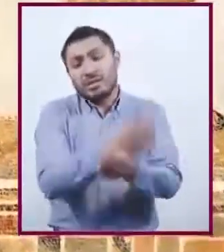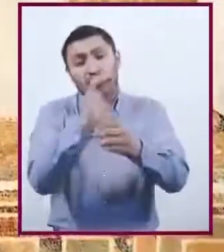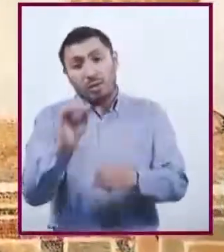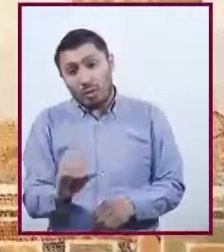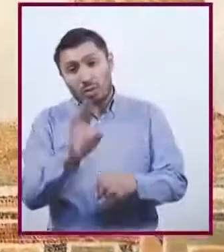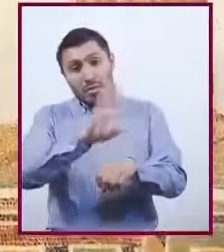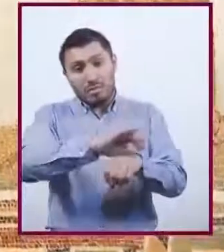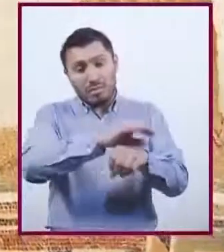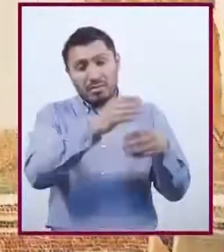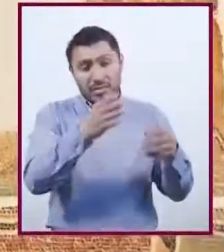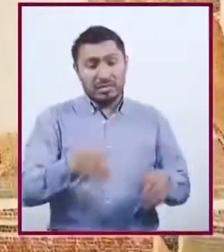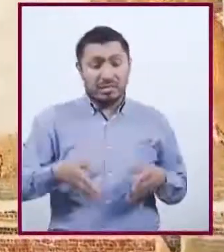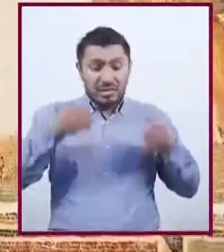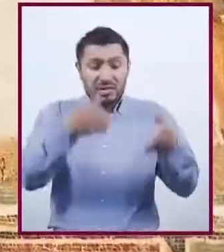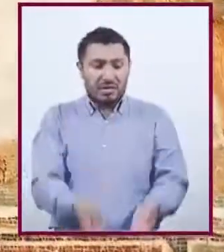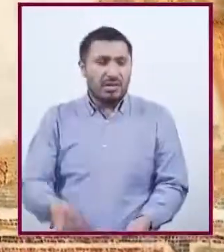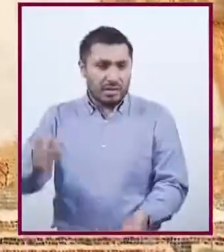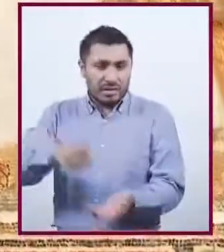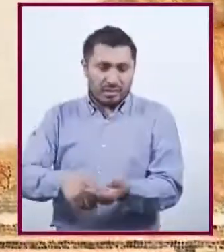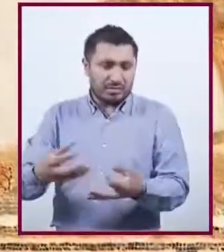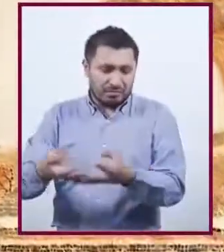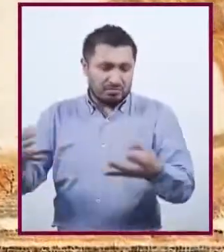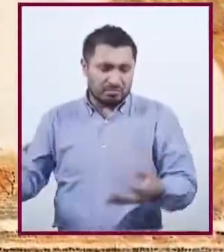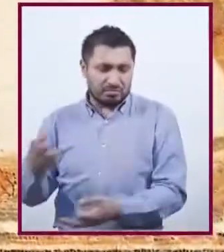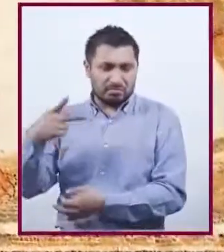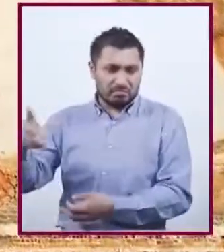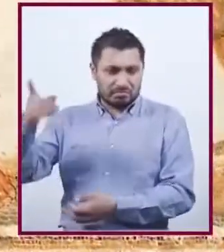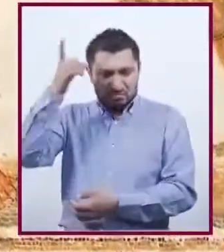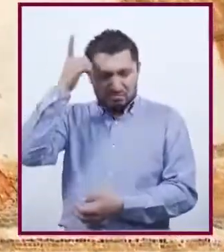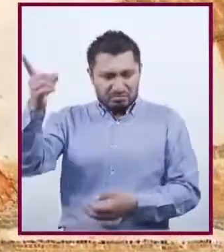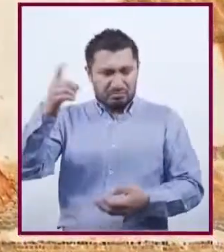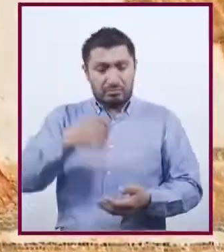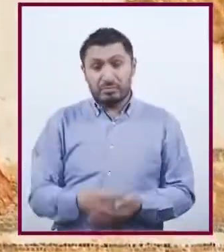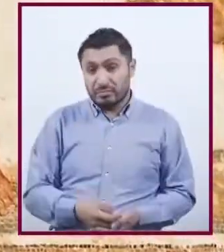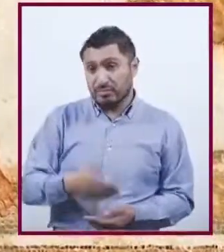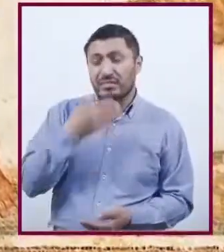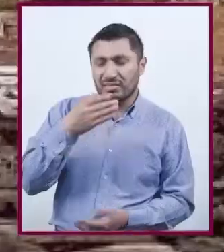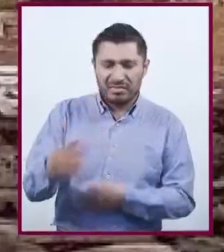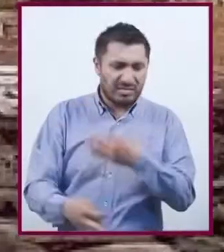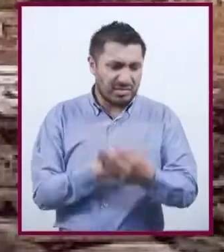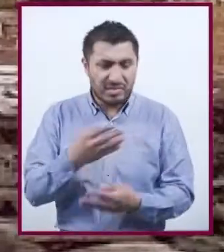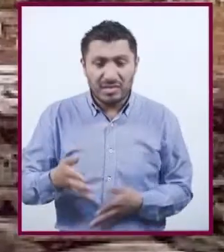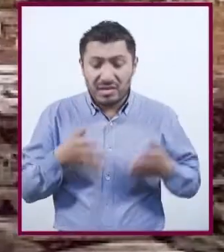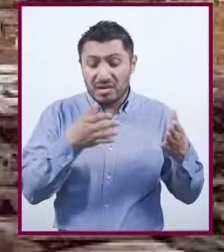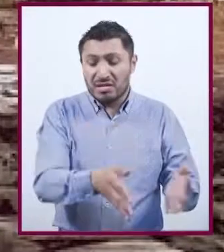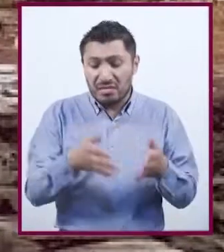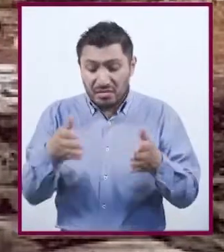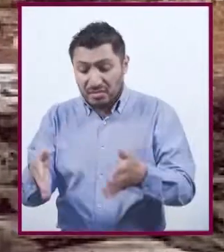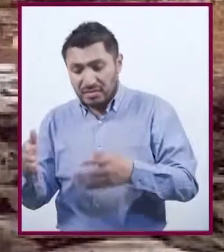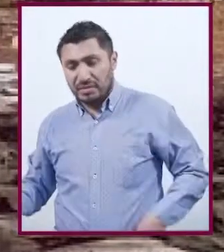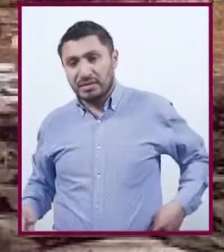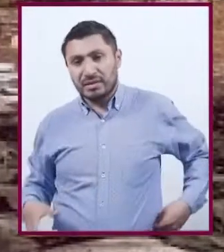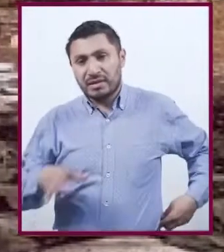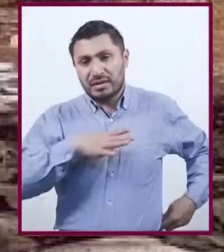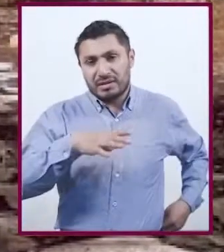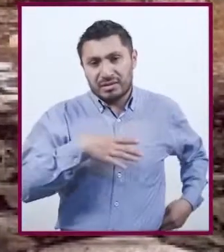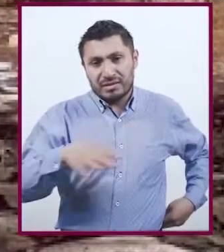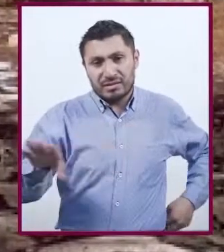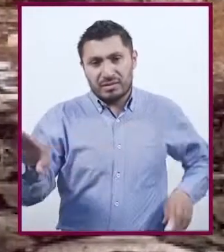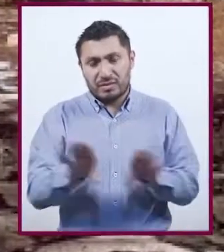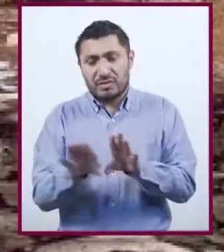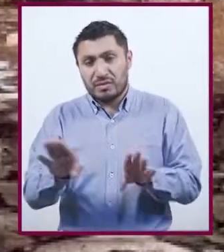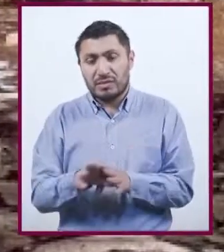a su esclavo o esclava, o permitía que se le diera sepultura dentro de sus terrenos. Si bien todas las sepulturas que habían